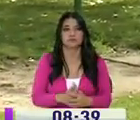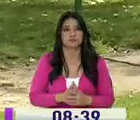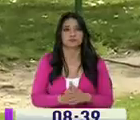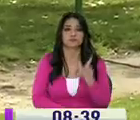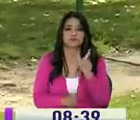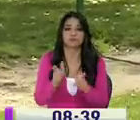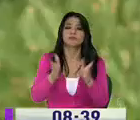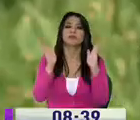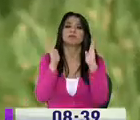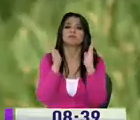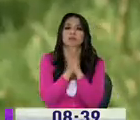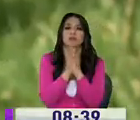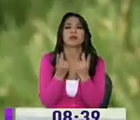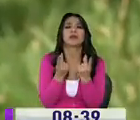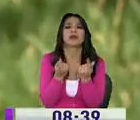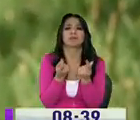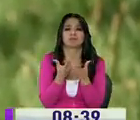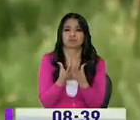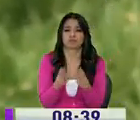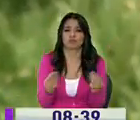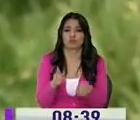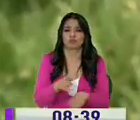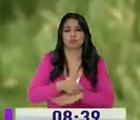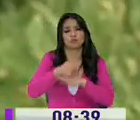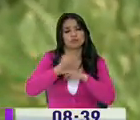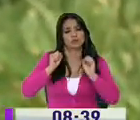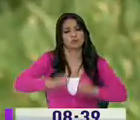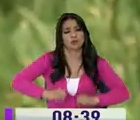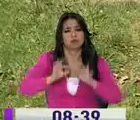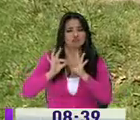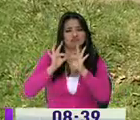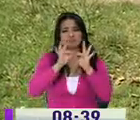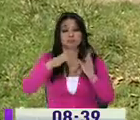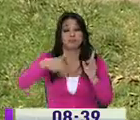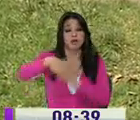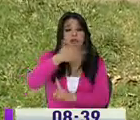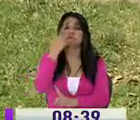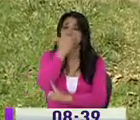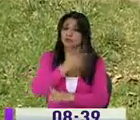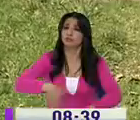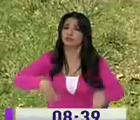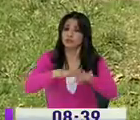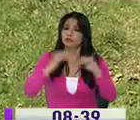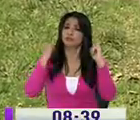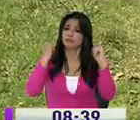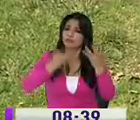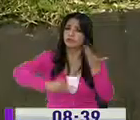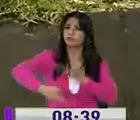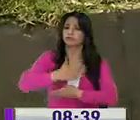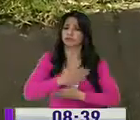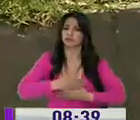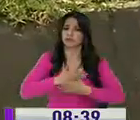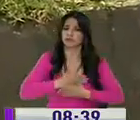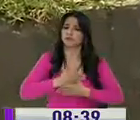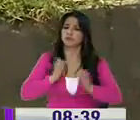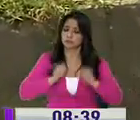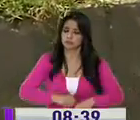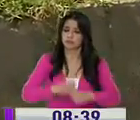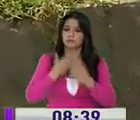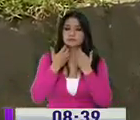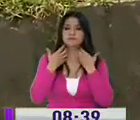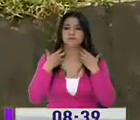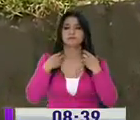de los vecinos desde una pronta intervención por parte de las autoridades para que su parque vuelva a ser un sitio adecuado para compartir con la